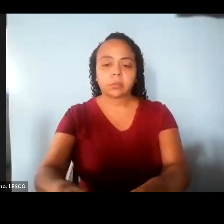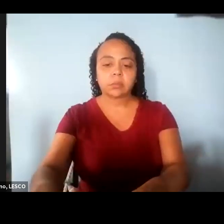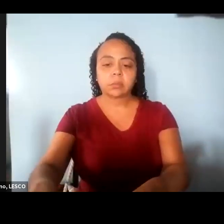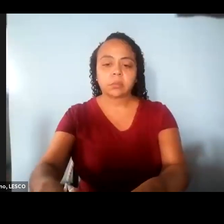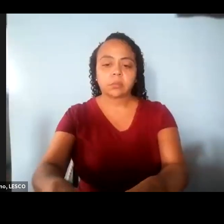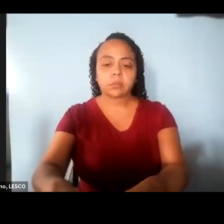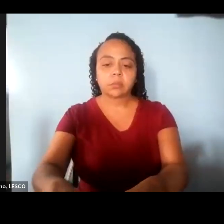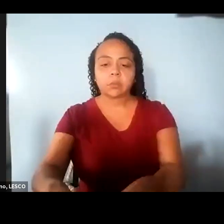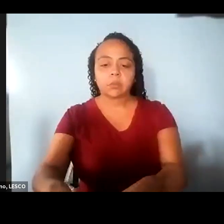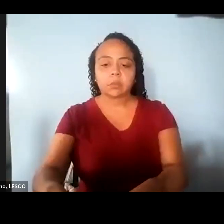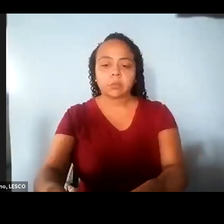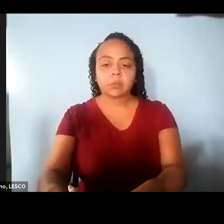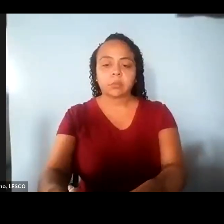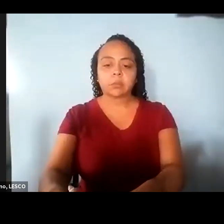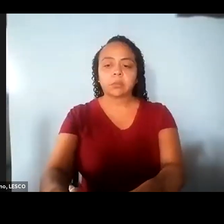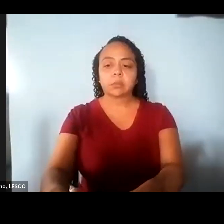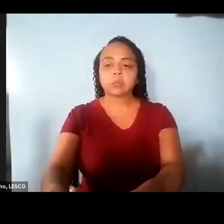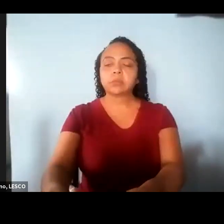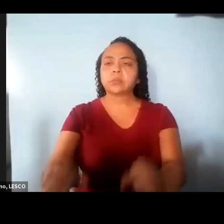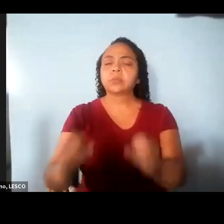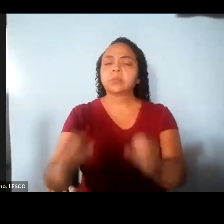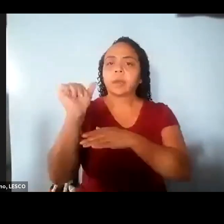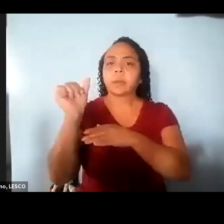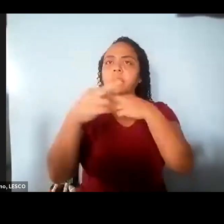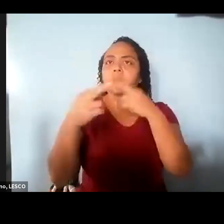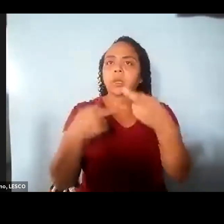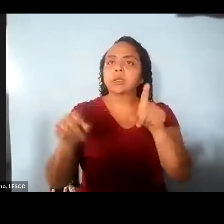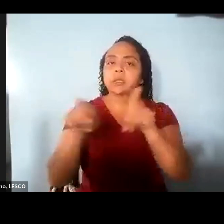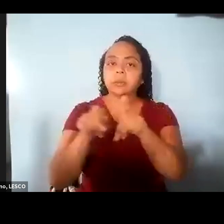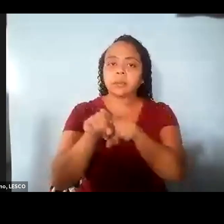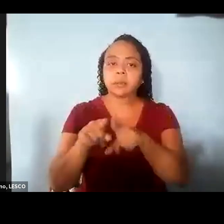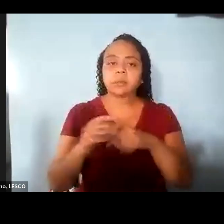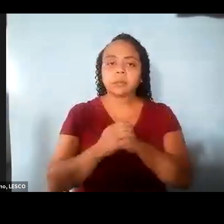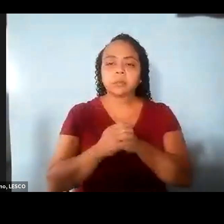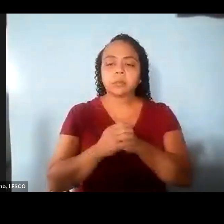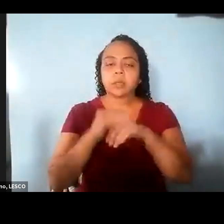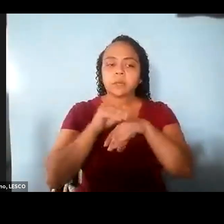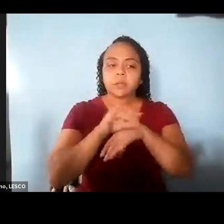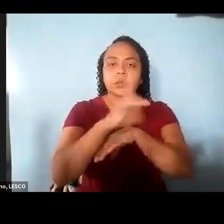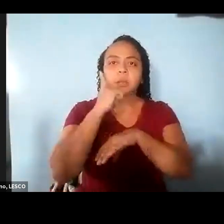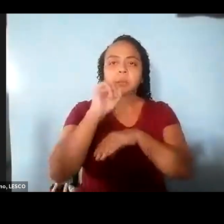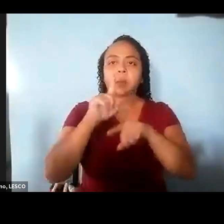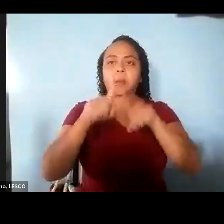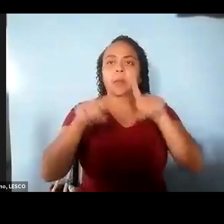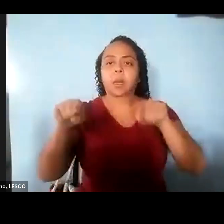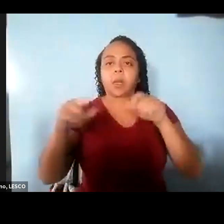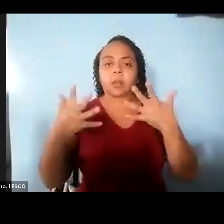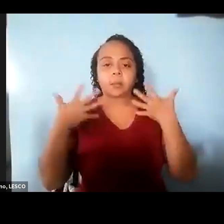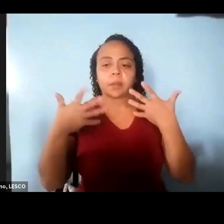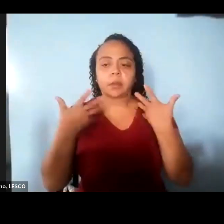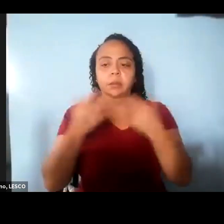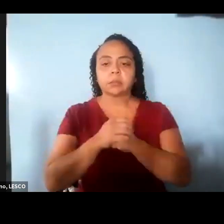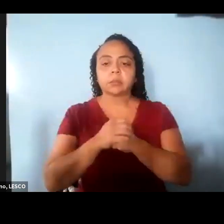ambiente multi amenaza en una región también influenciada por la variabilidad climática y por